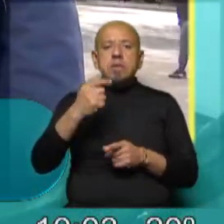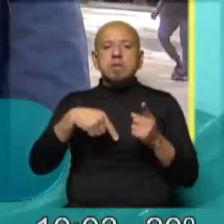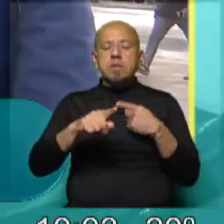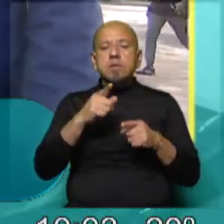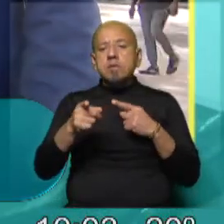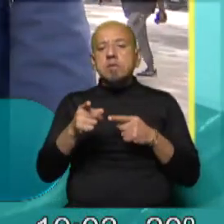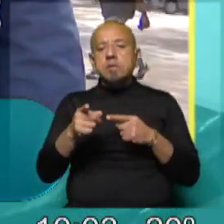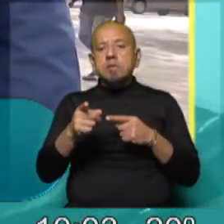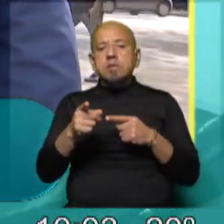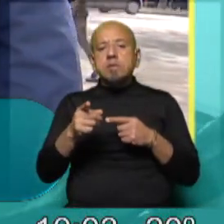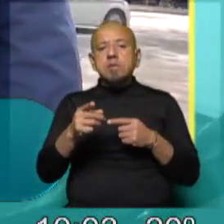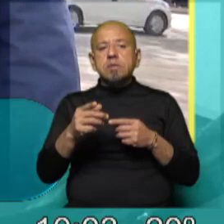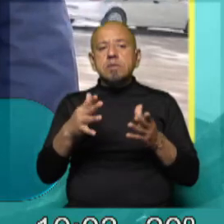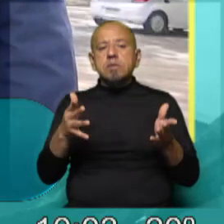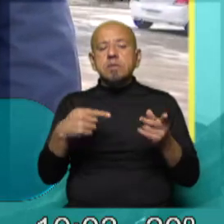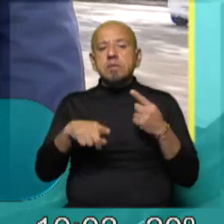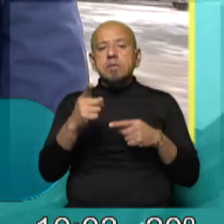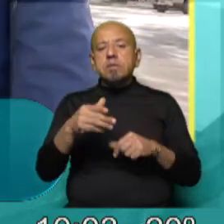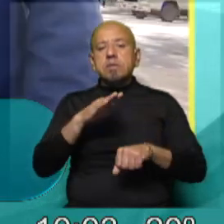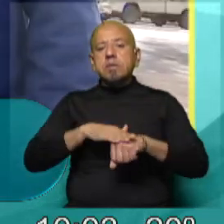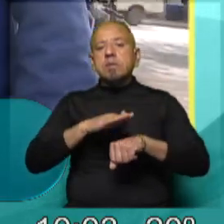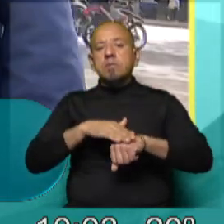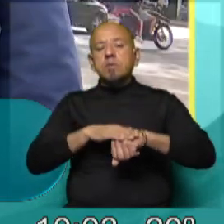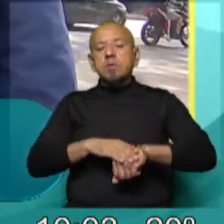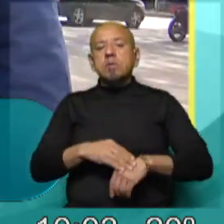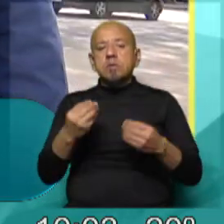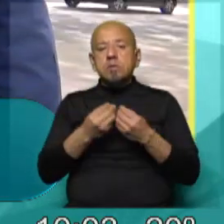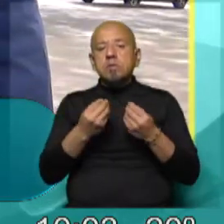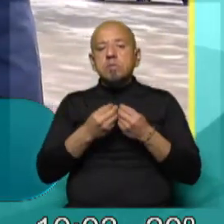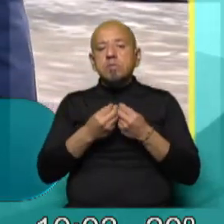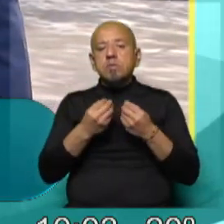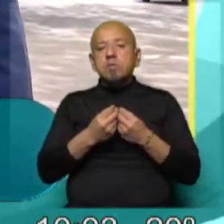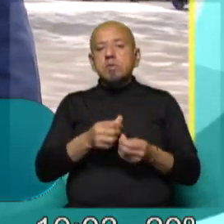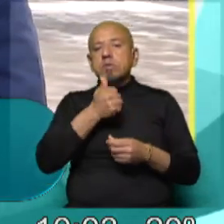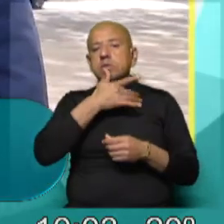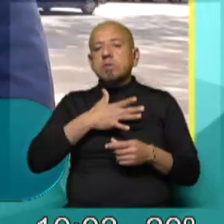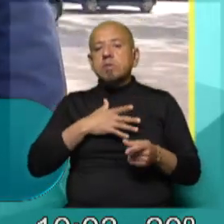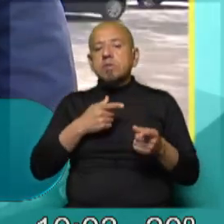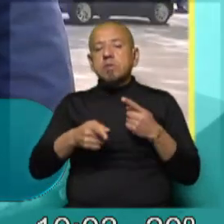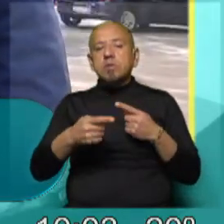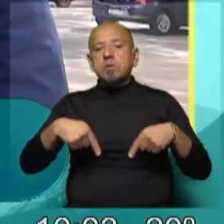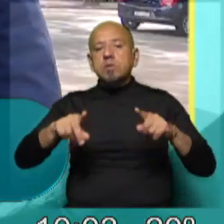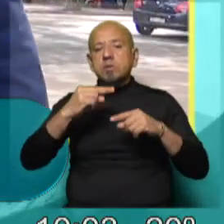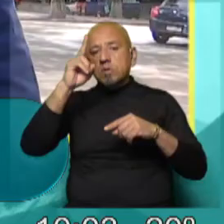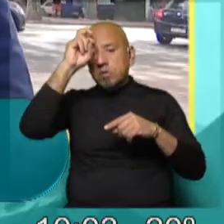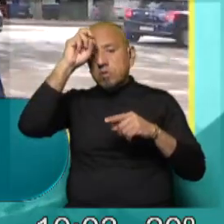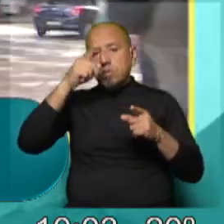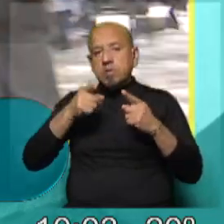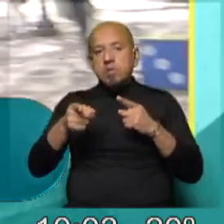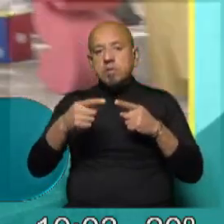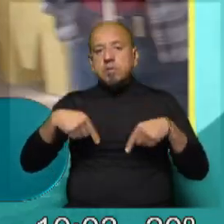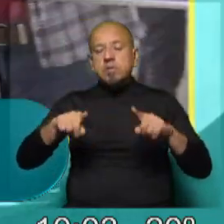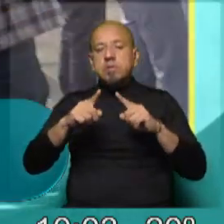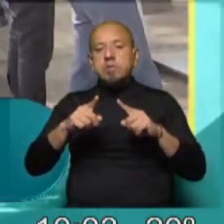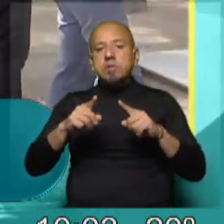Selva Tabeira es una histórica y la gran responsable de muchas de las historias que hay adentro del hospital. Y es la que